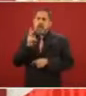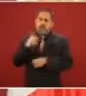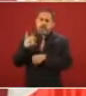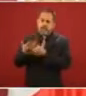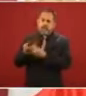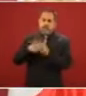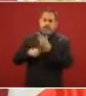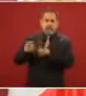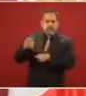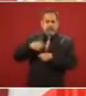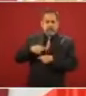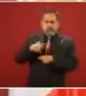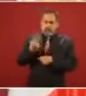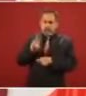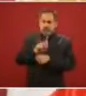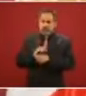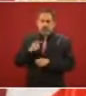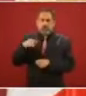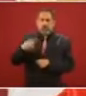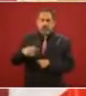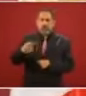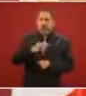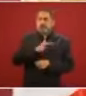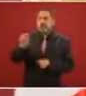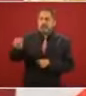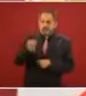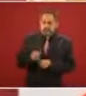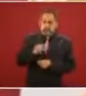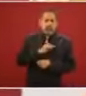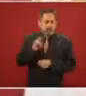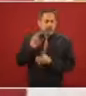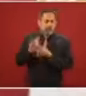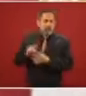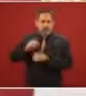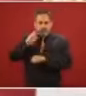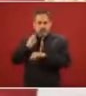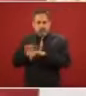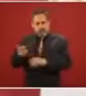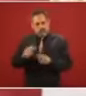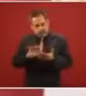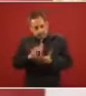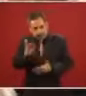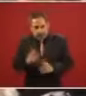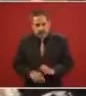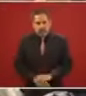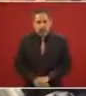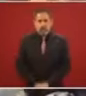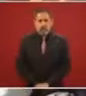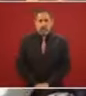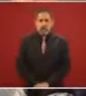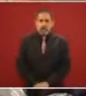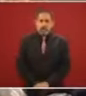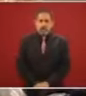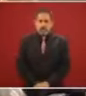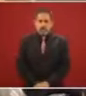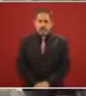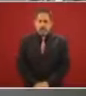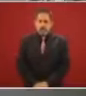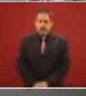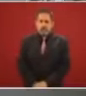la Secretaría de Función Pública sí tiene que ver con esto. Gracias. No, está bien. Buenos